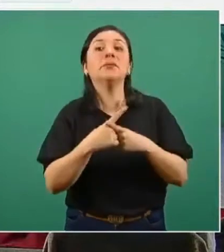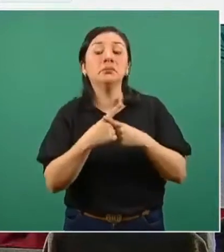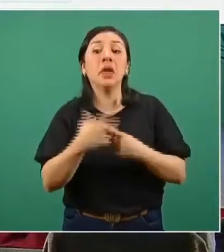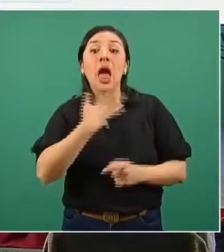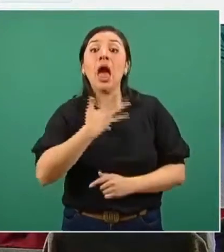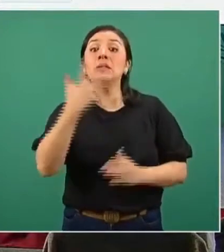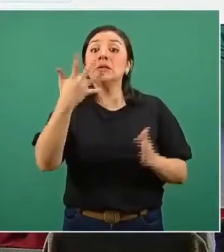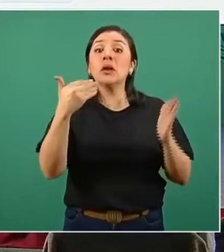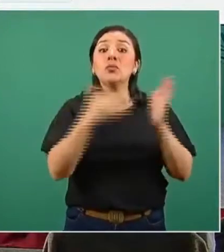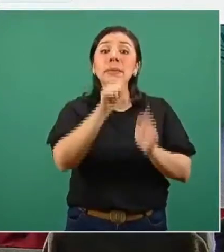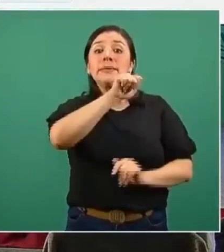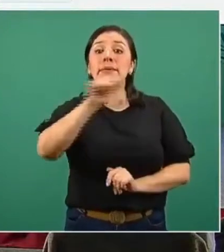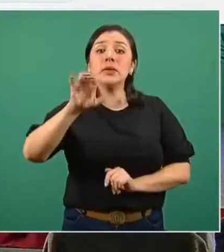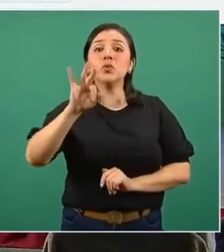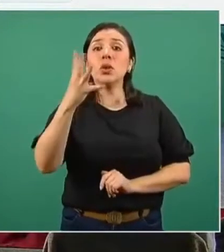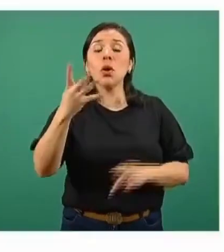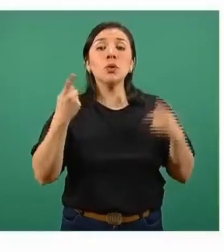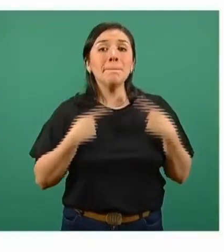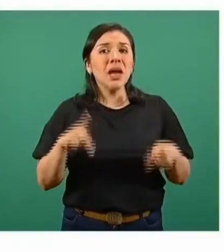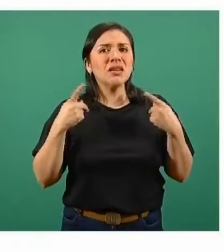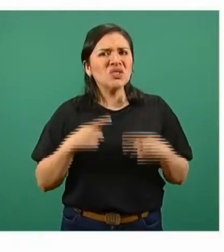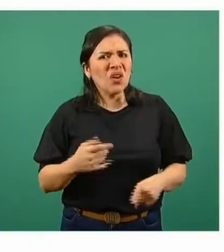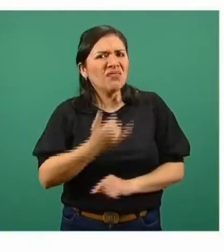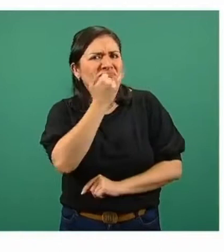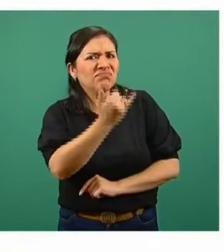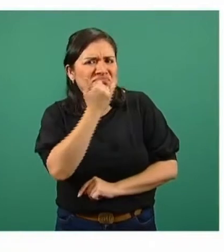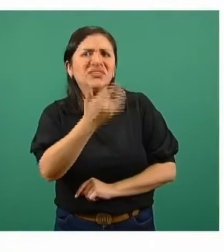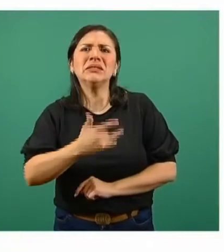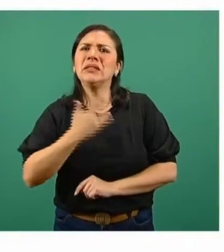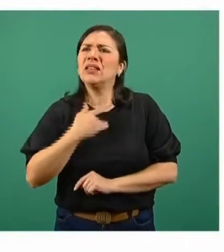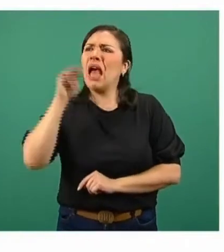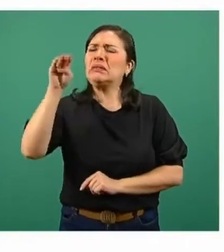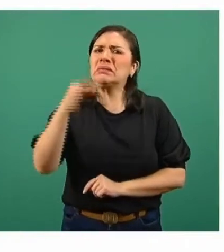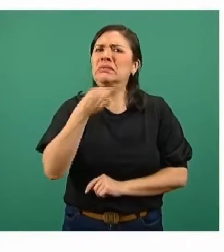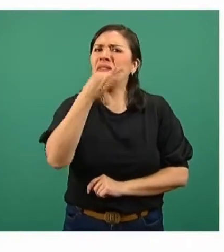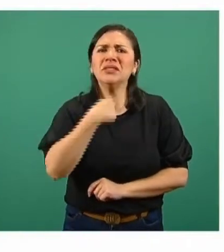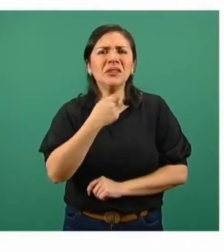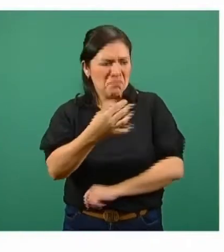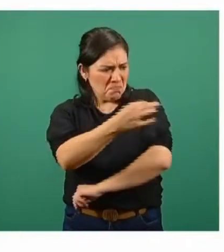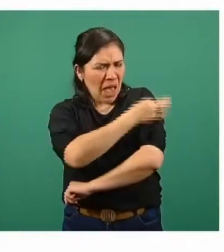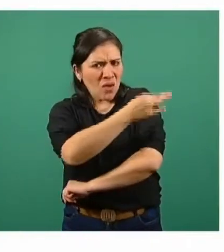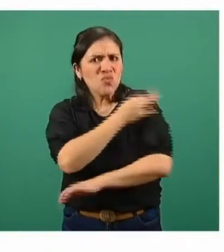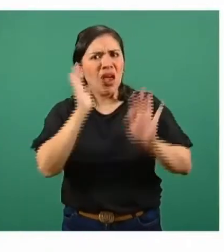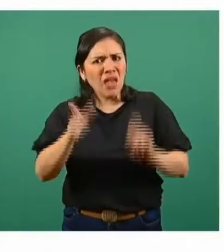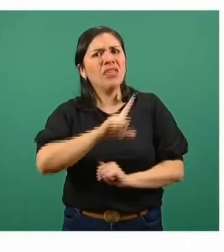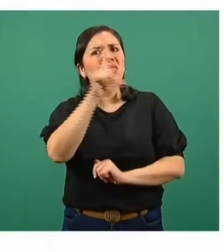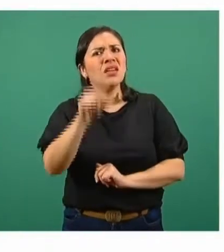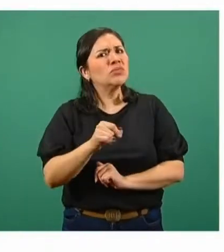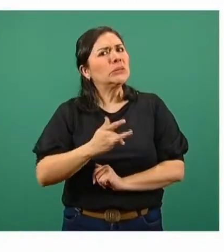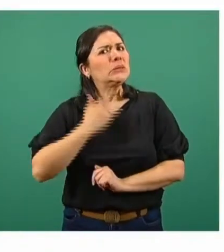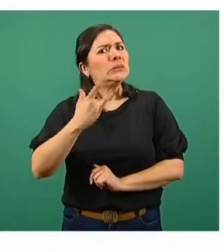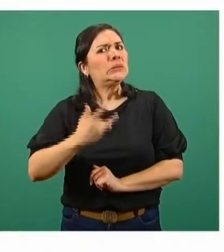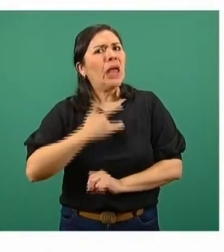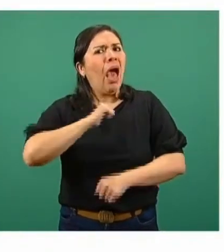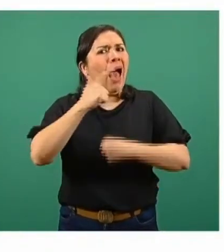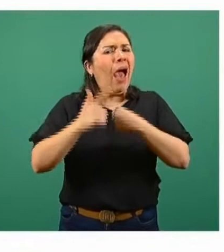de 5,644 personas que han notificado o que se han detectado que han presentado